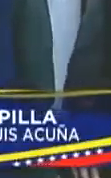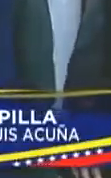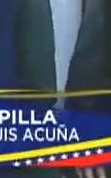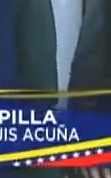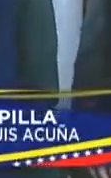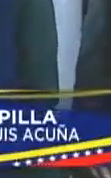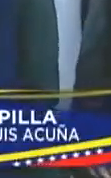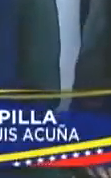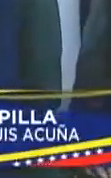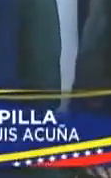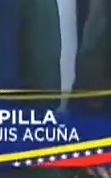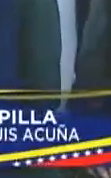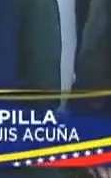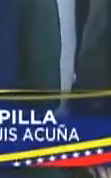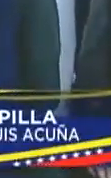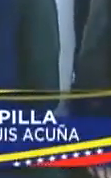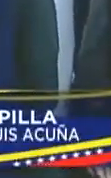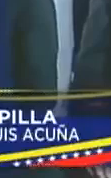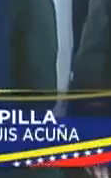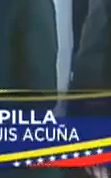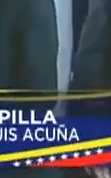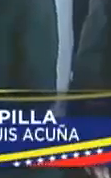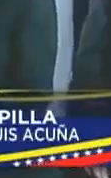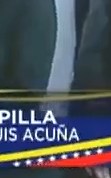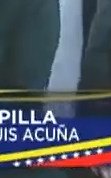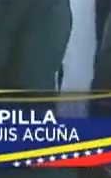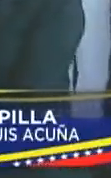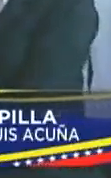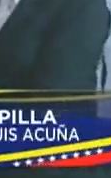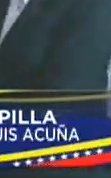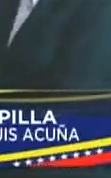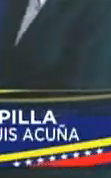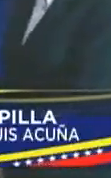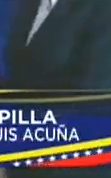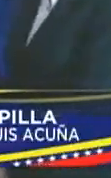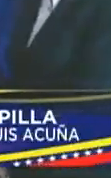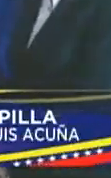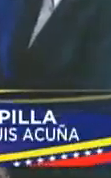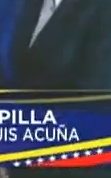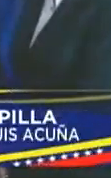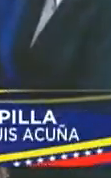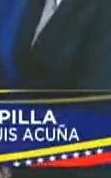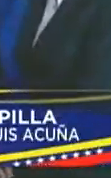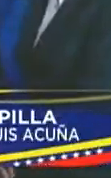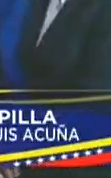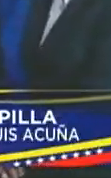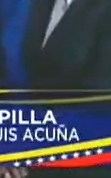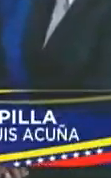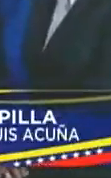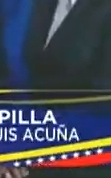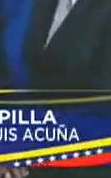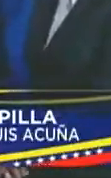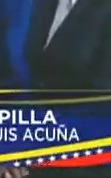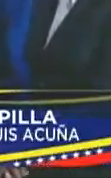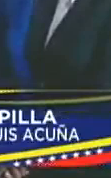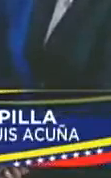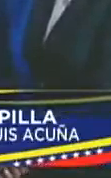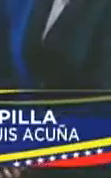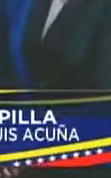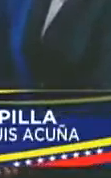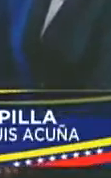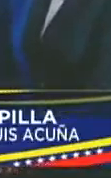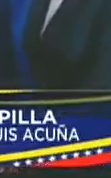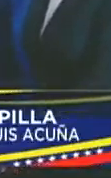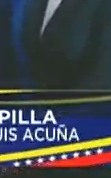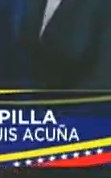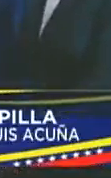del Ejecutivo Nacional, el presidente de la República, Nicolás Maduro Moros, a los familiares y amigos que